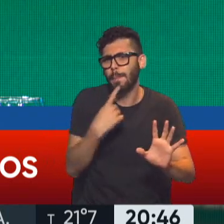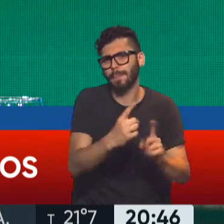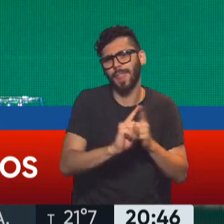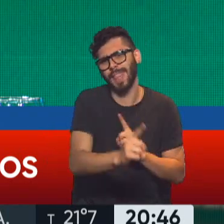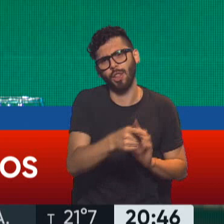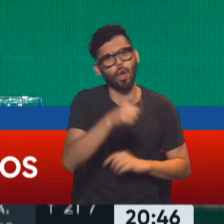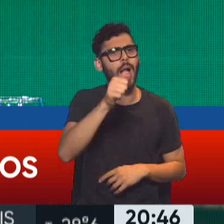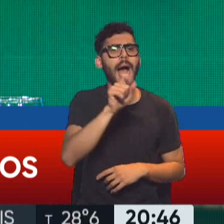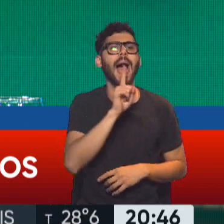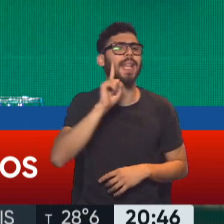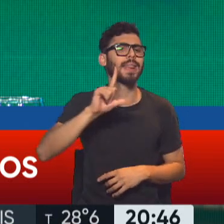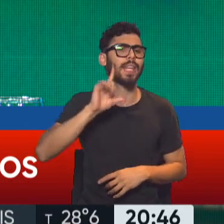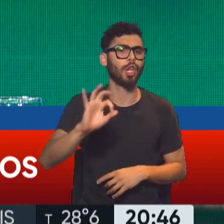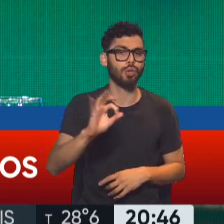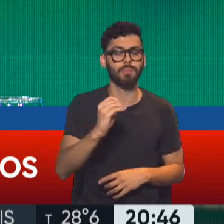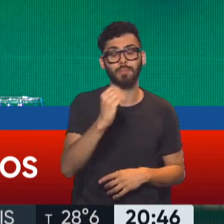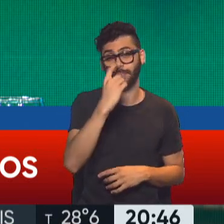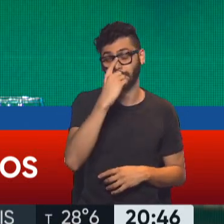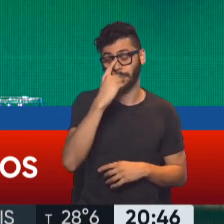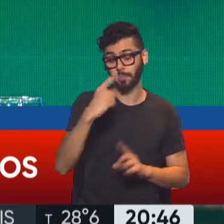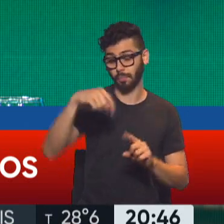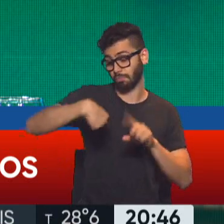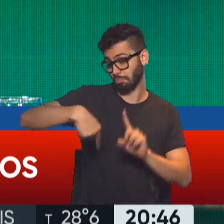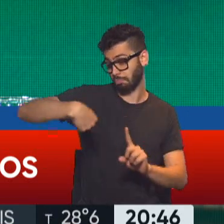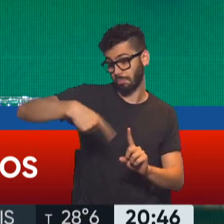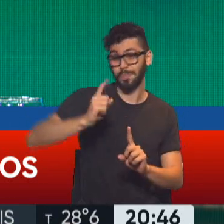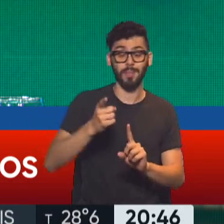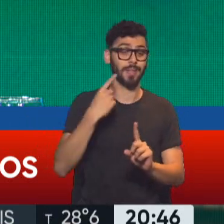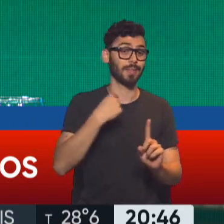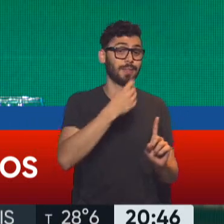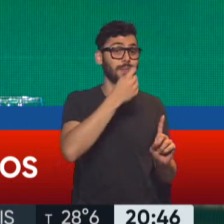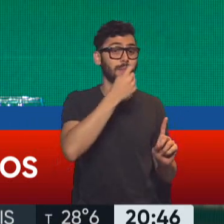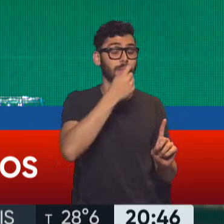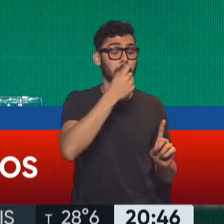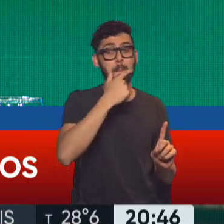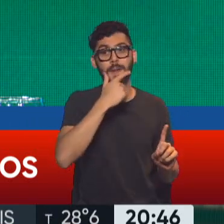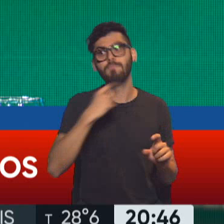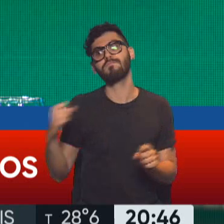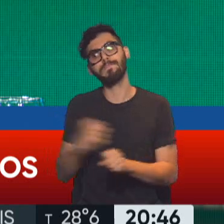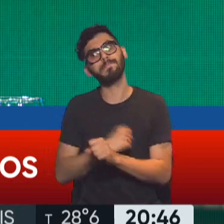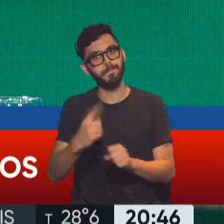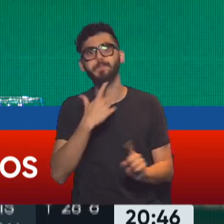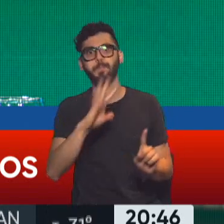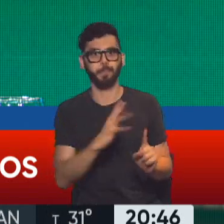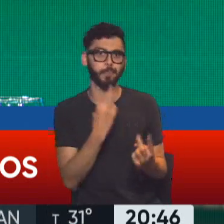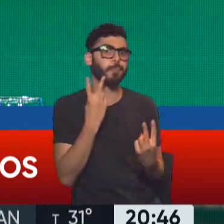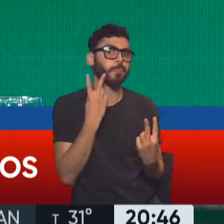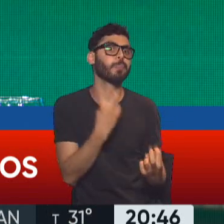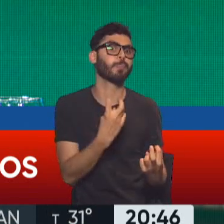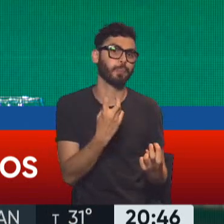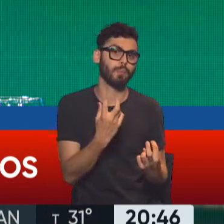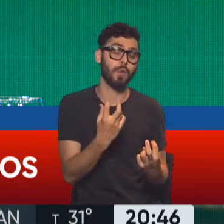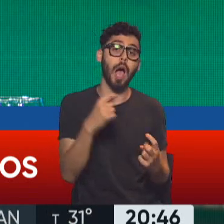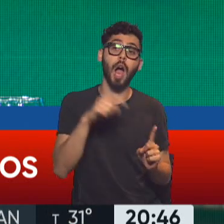Borón, porque en los últimos días y principalmente después del procesamiento que se conoció ayer a Mauricio Macri, se escuchó una defensa